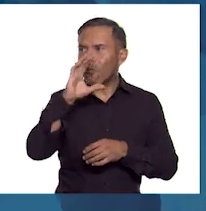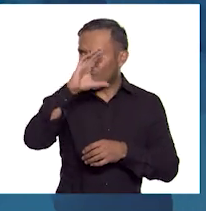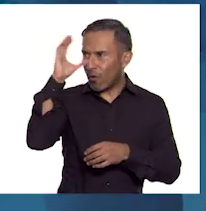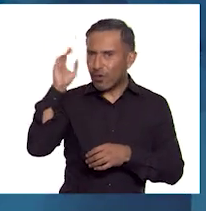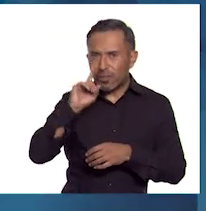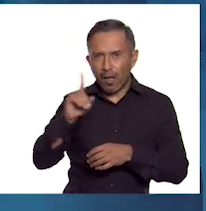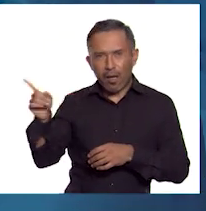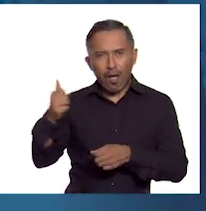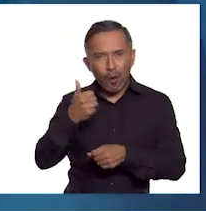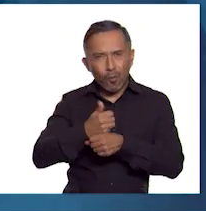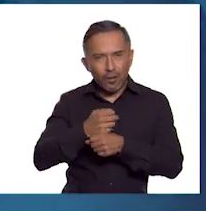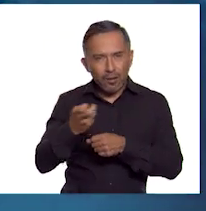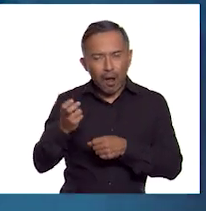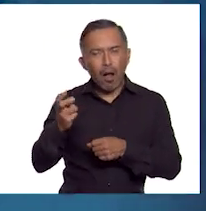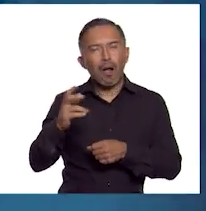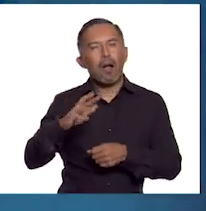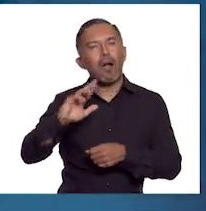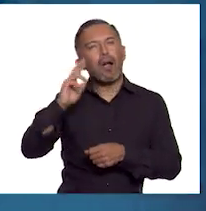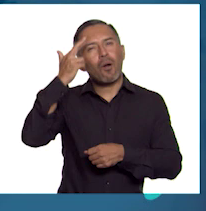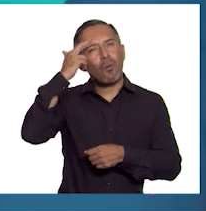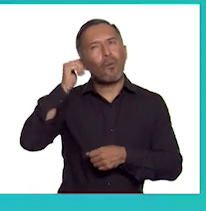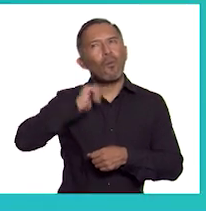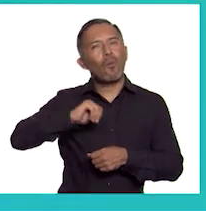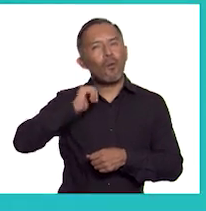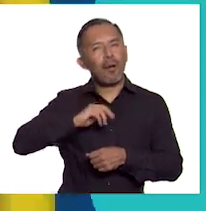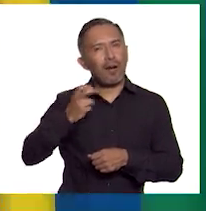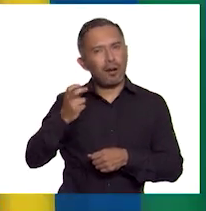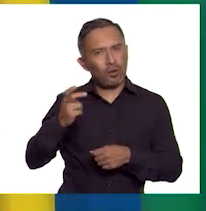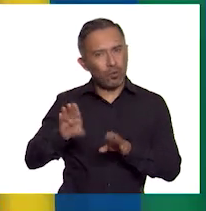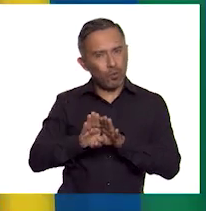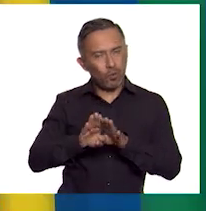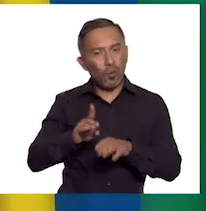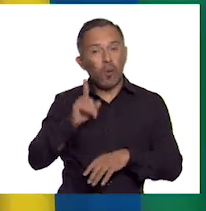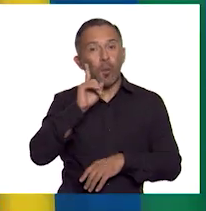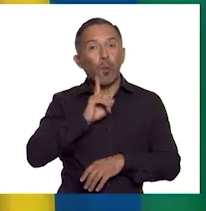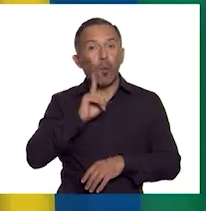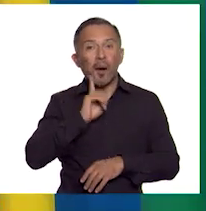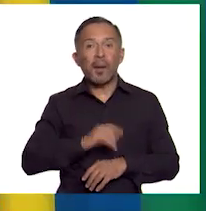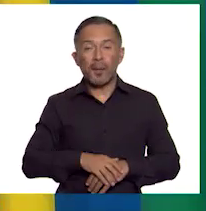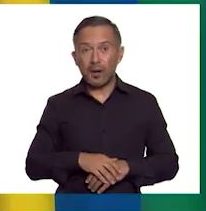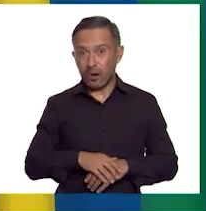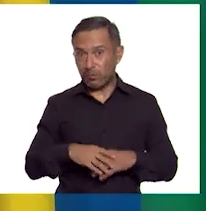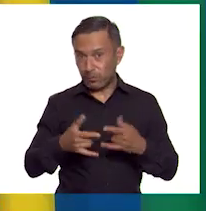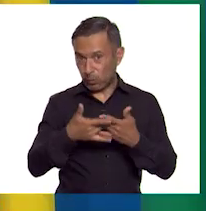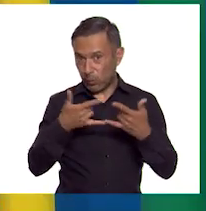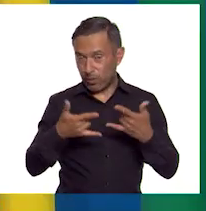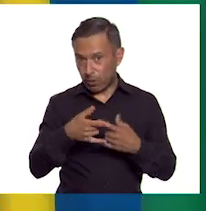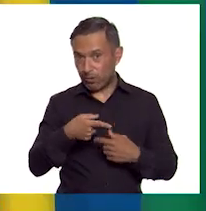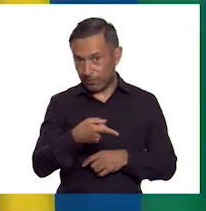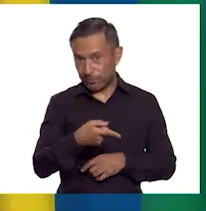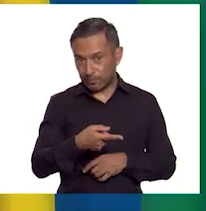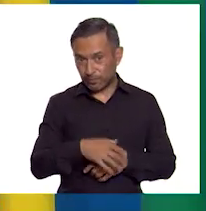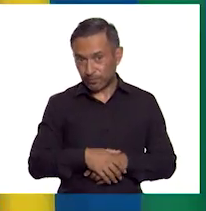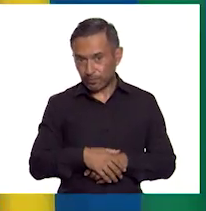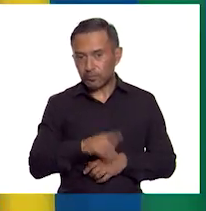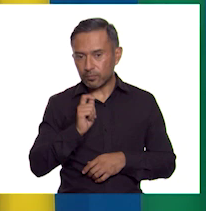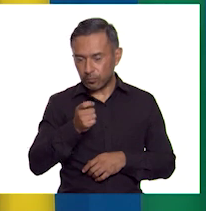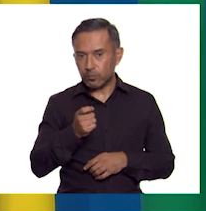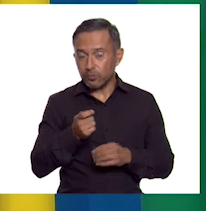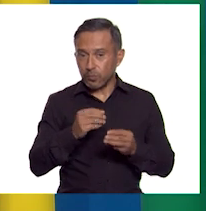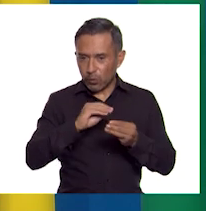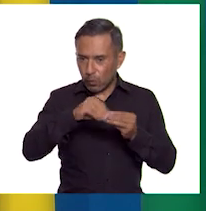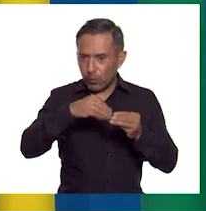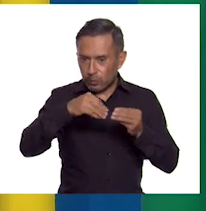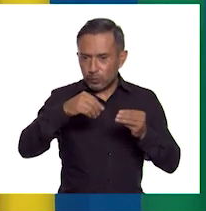dar una idea de lo que estaban haciendo, ¿no? La muchacha del cuento, bueno, qué es lo que hacía con el